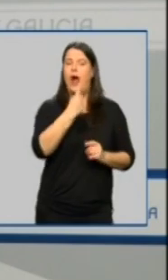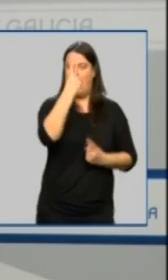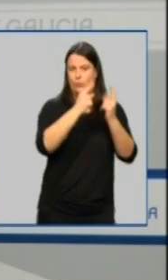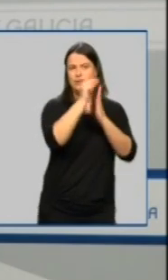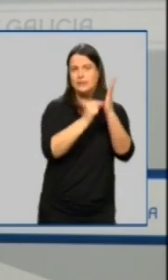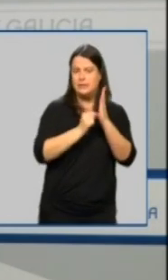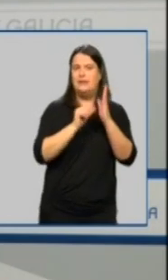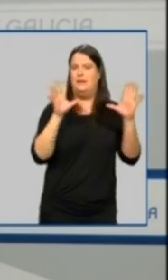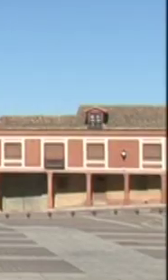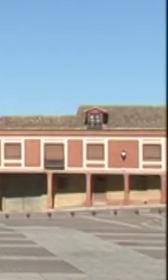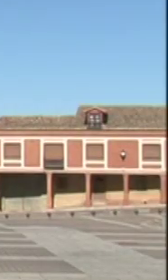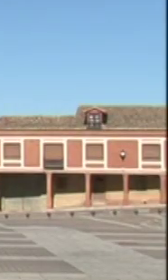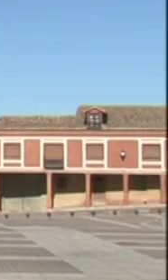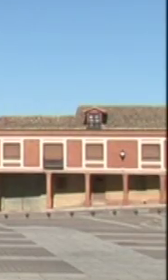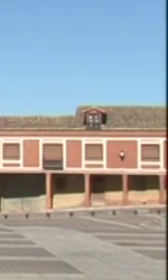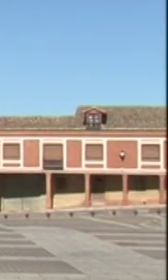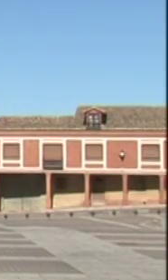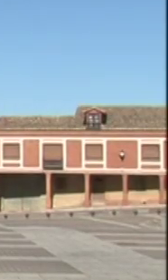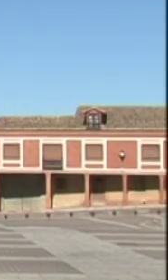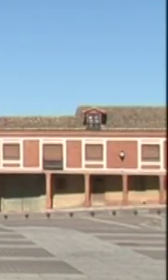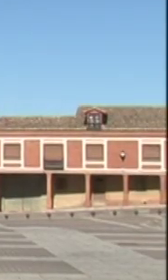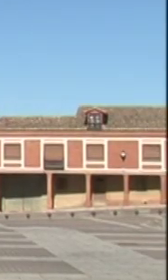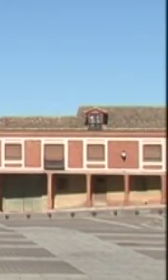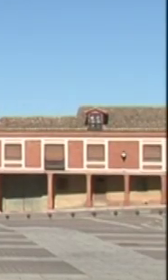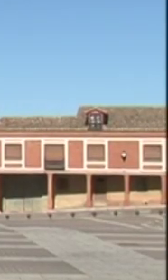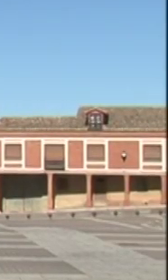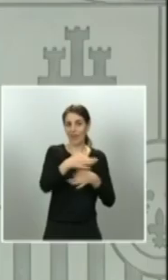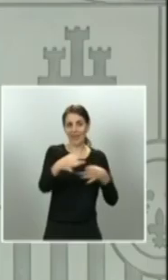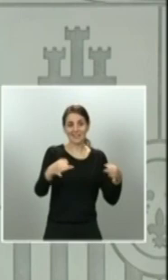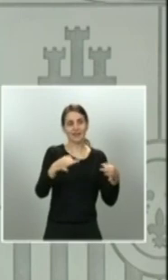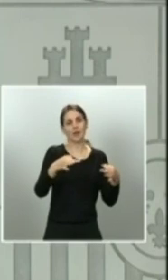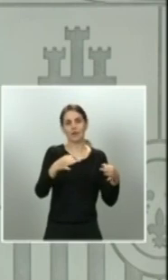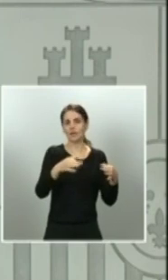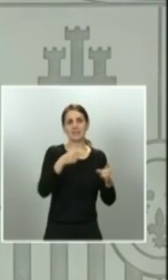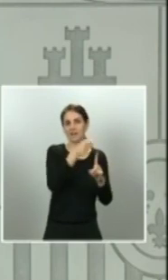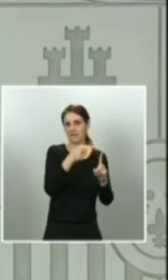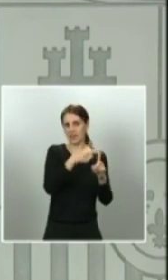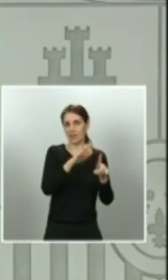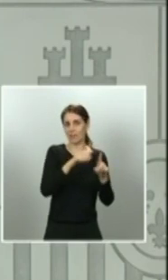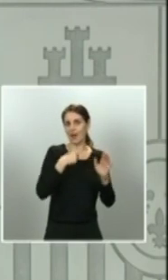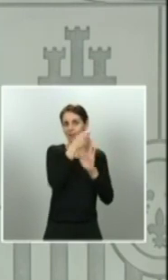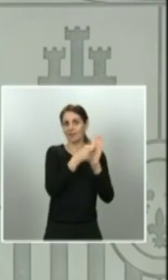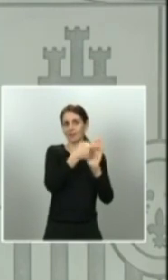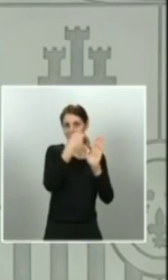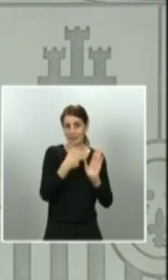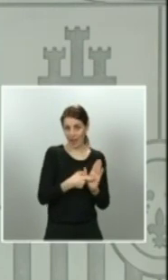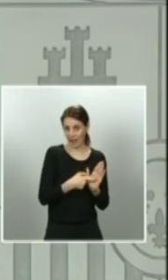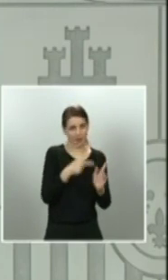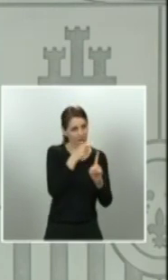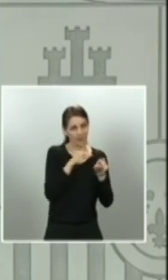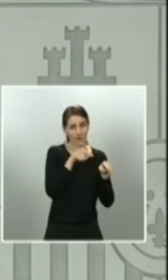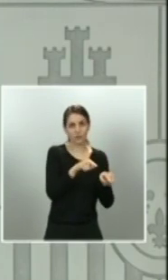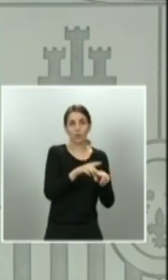lagunas de utilidad sanidad tendrá en cuenta los criterios si hay comunidades autónomas que tienen planteamientos distintos y los son